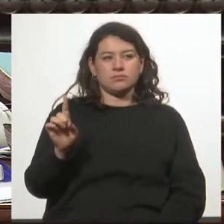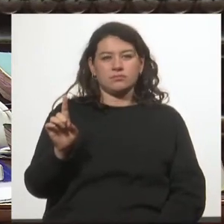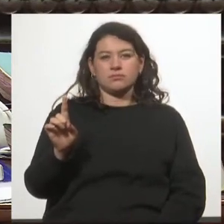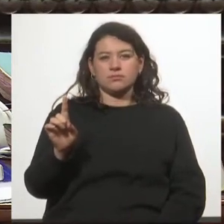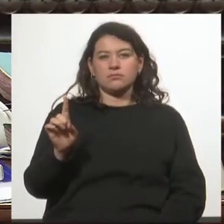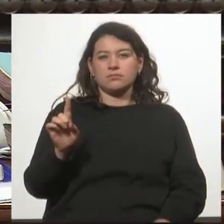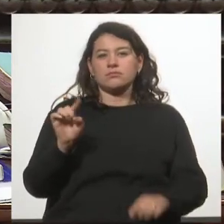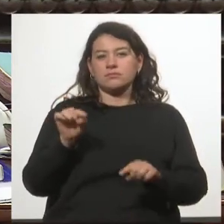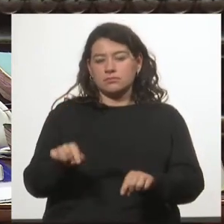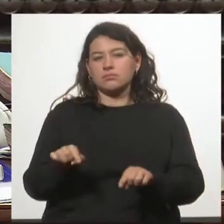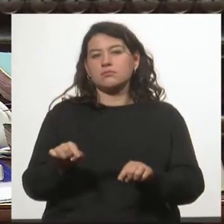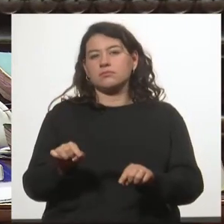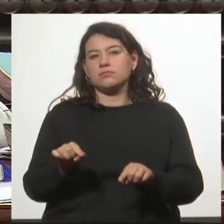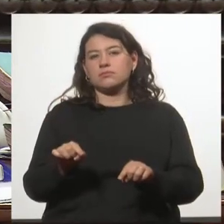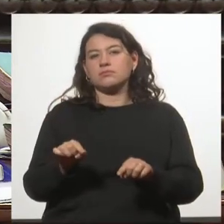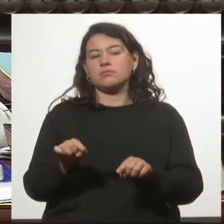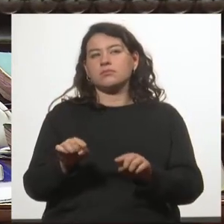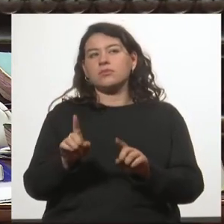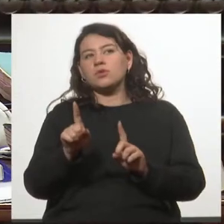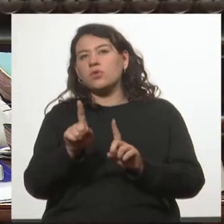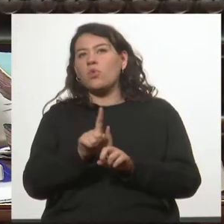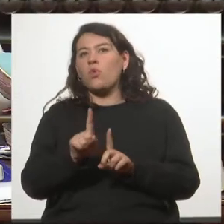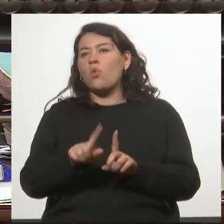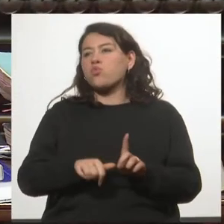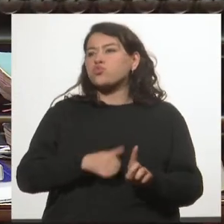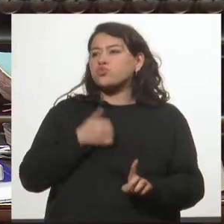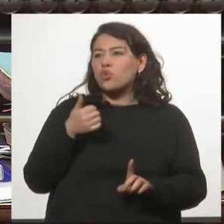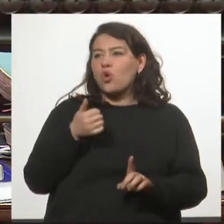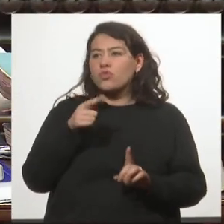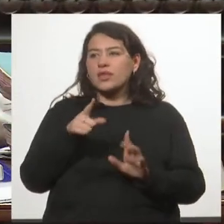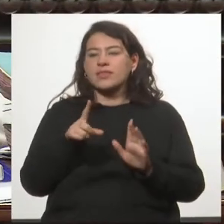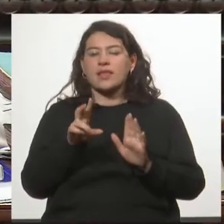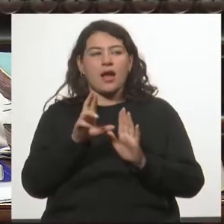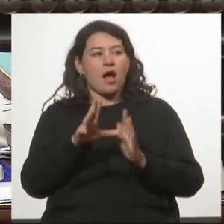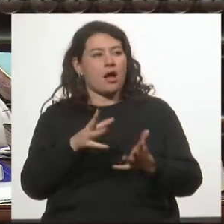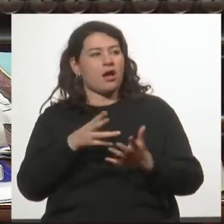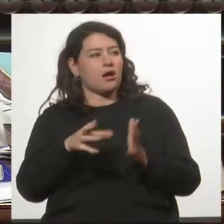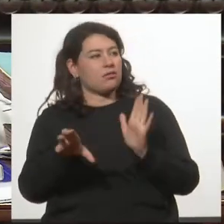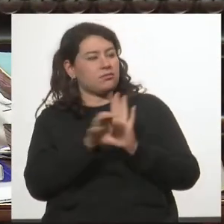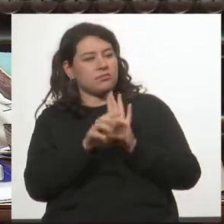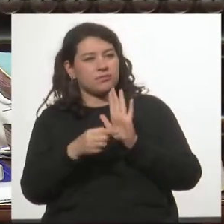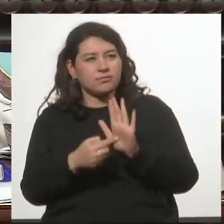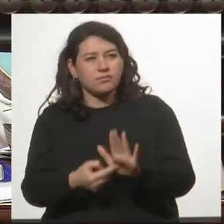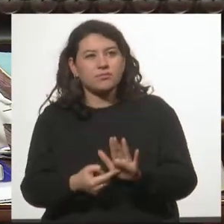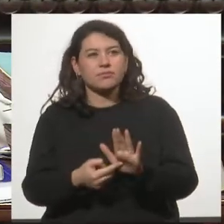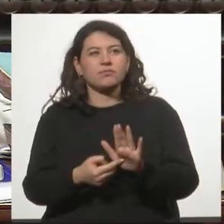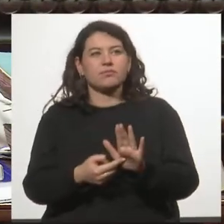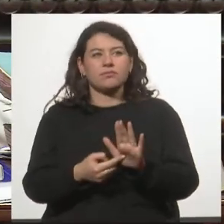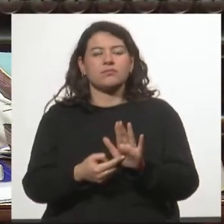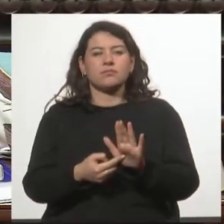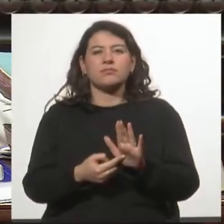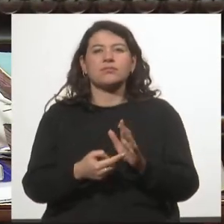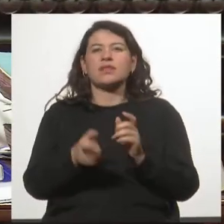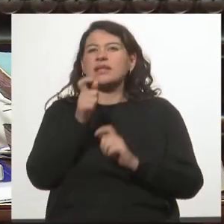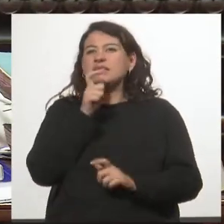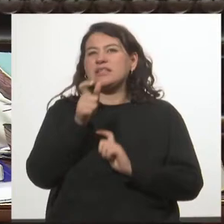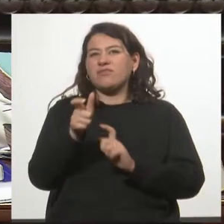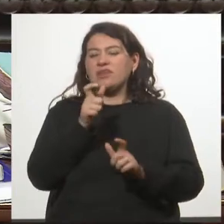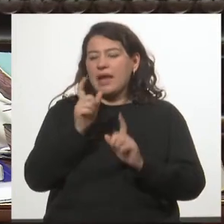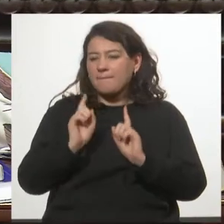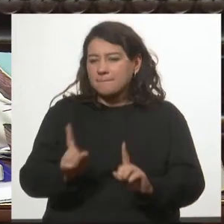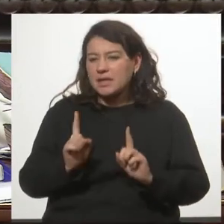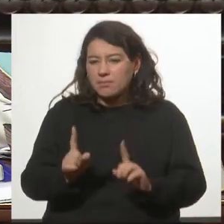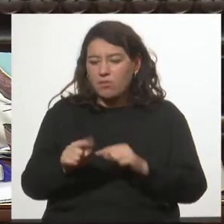cuestionando este el uso de este instituto constitucional que querría decir sostener esa doctrina